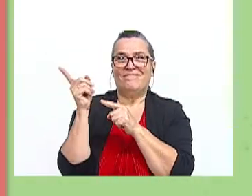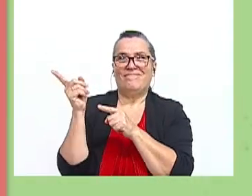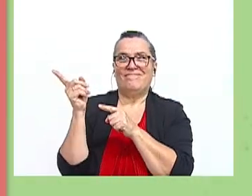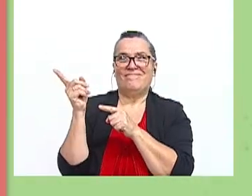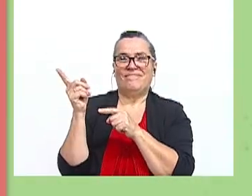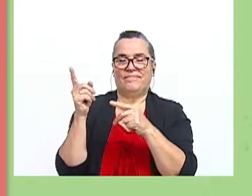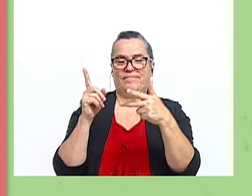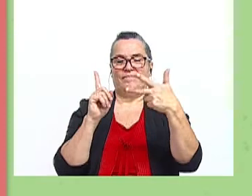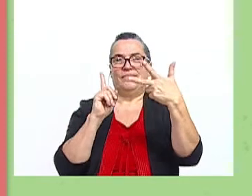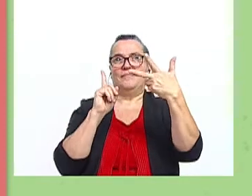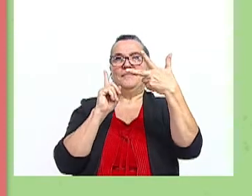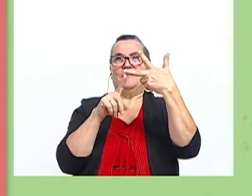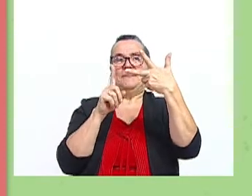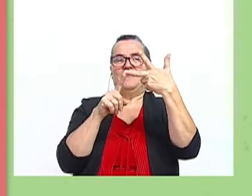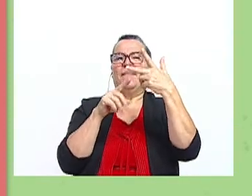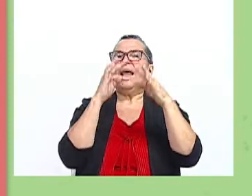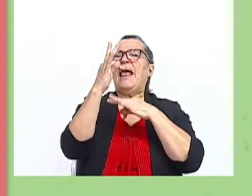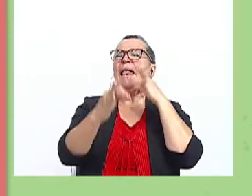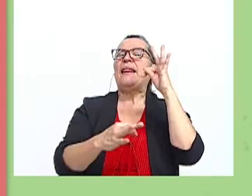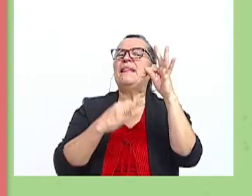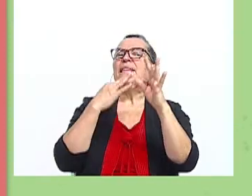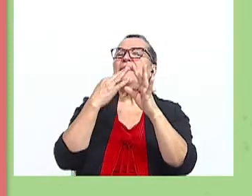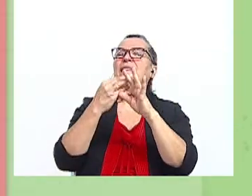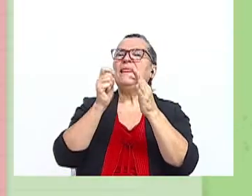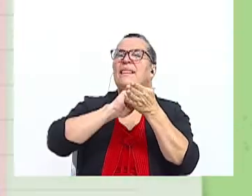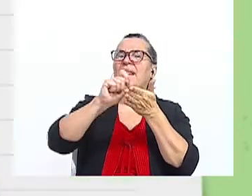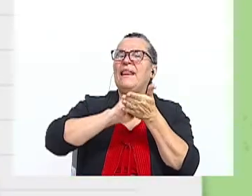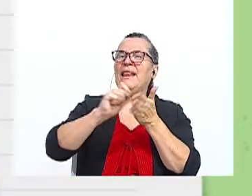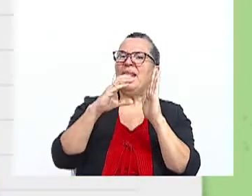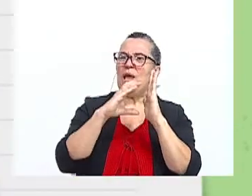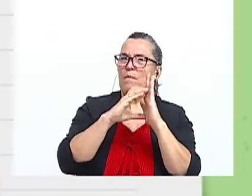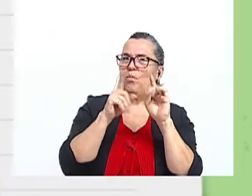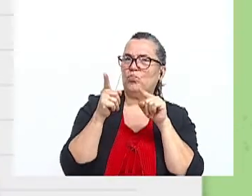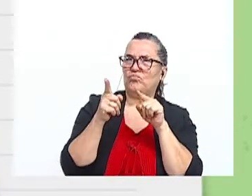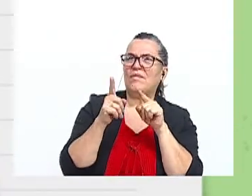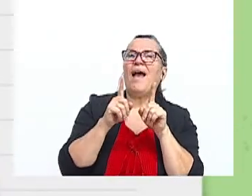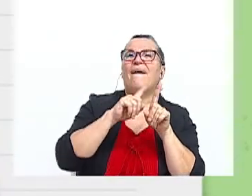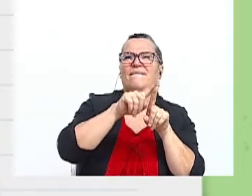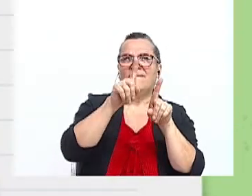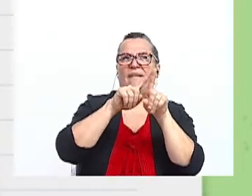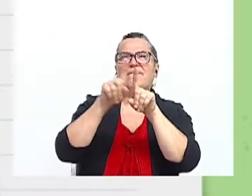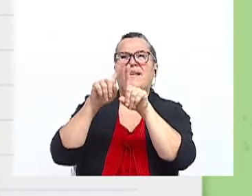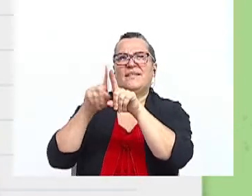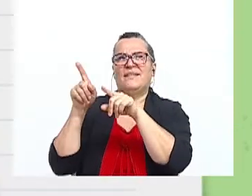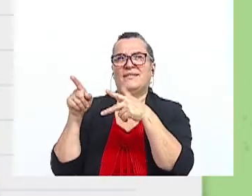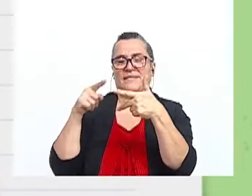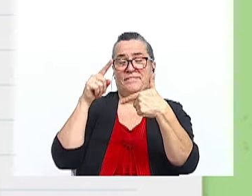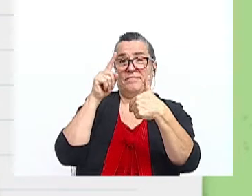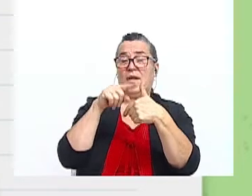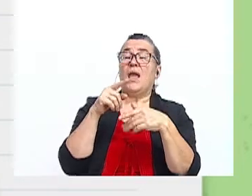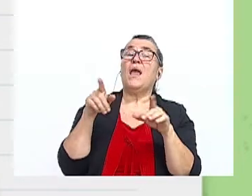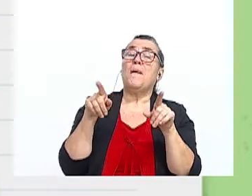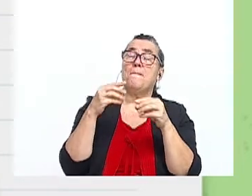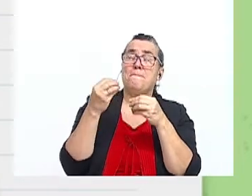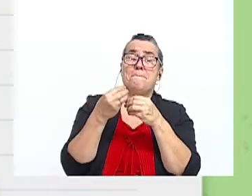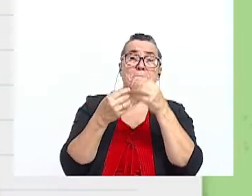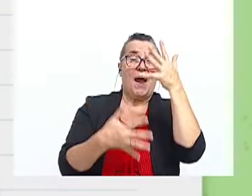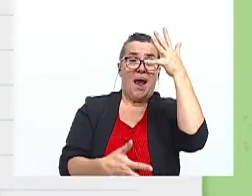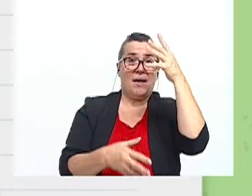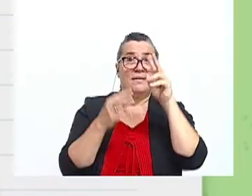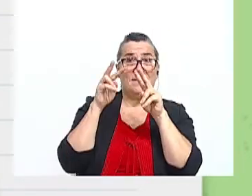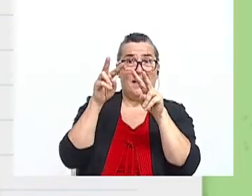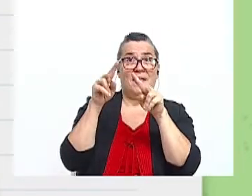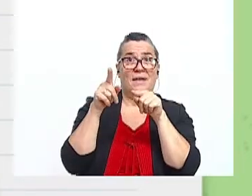Ahora vamos con los tipos de ensayo. Tenemos varios tipos, incluso más de los que se ven ahí